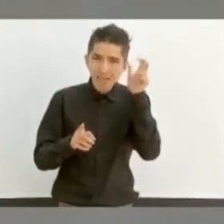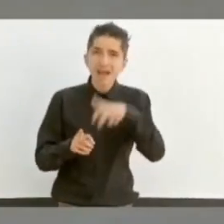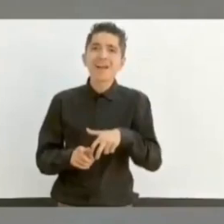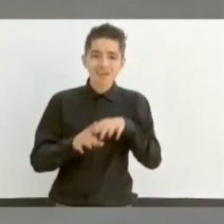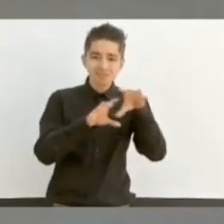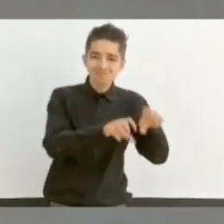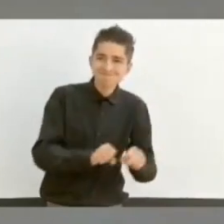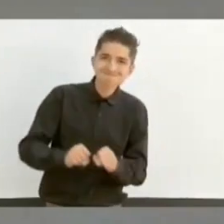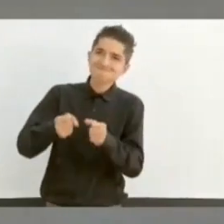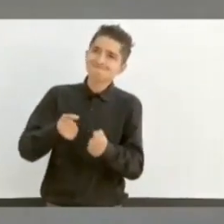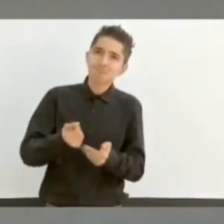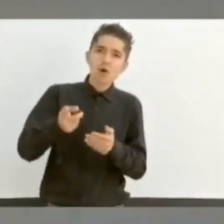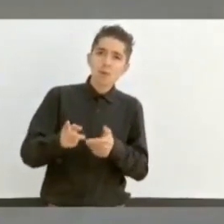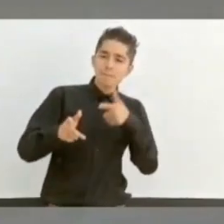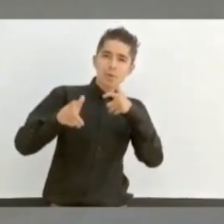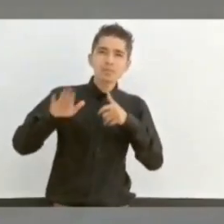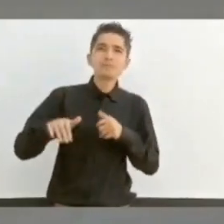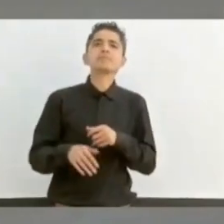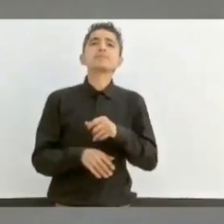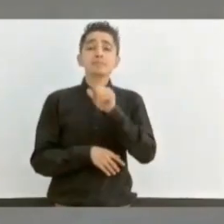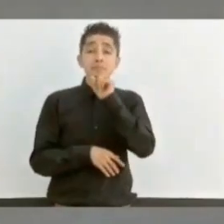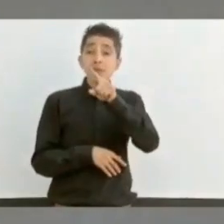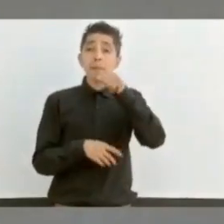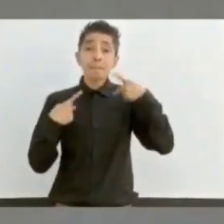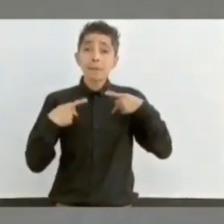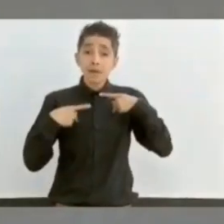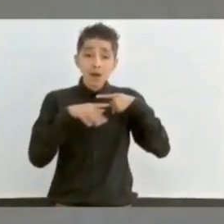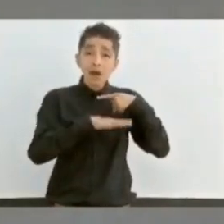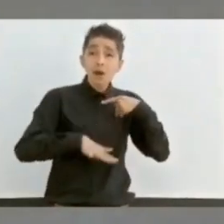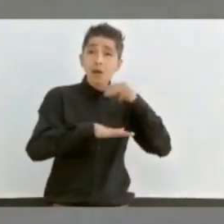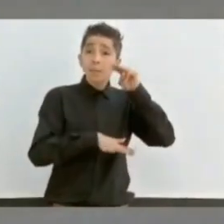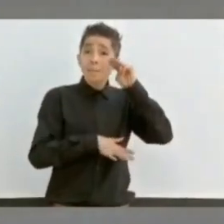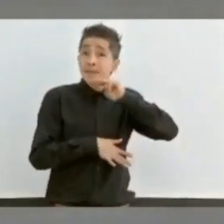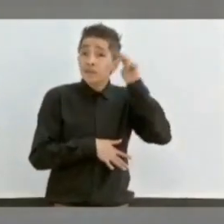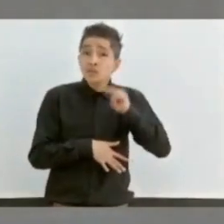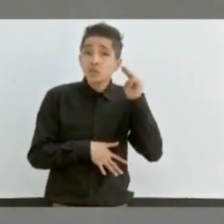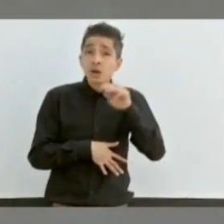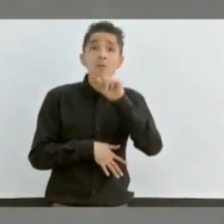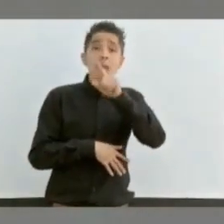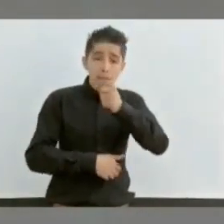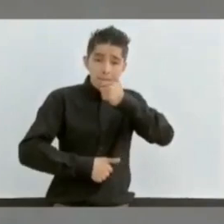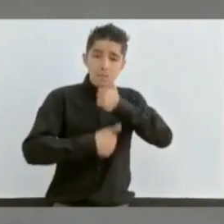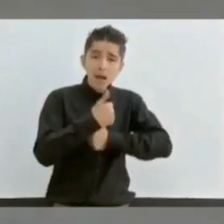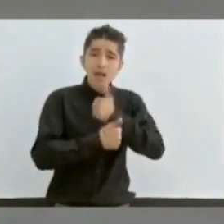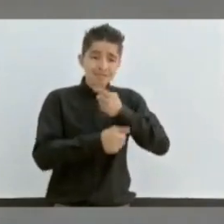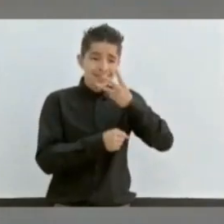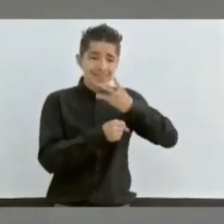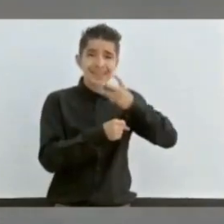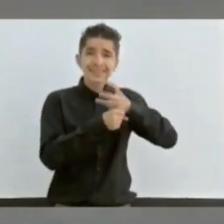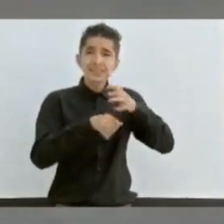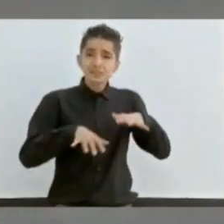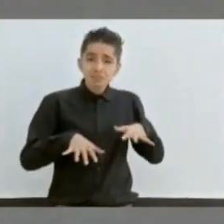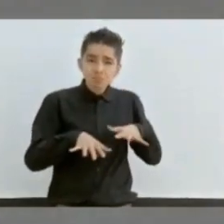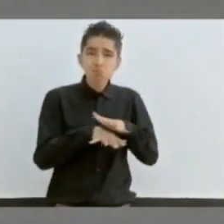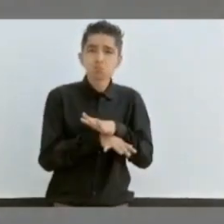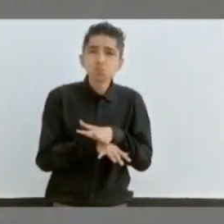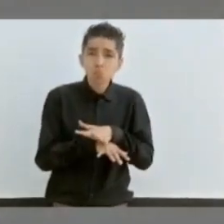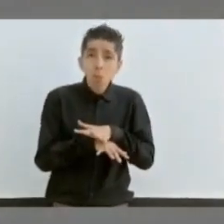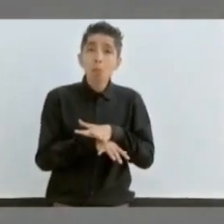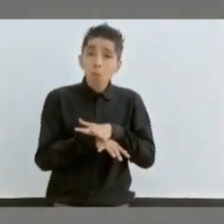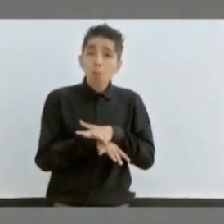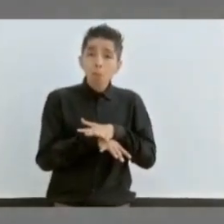Los michoacanos también participaron en la tercera transformación, en la Revolución